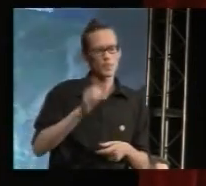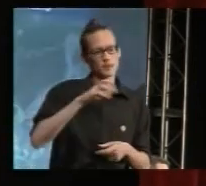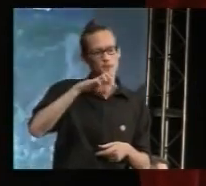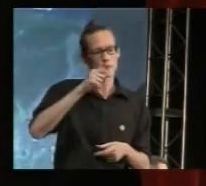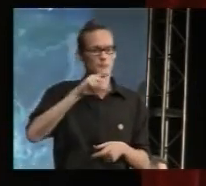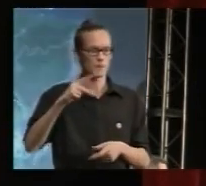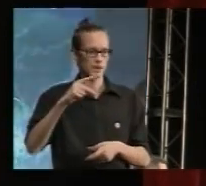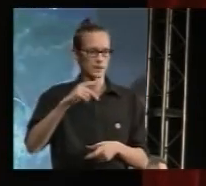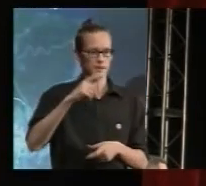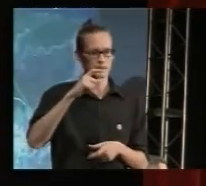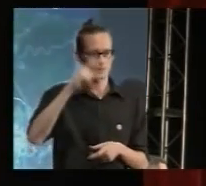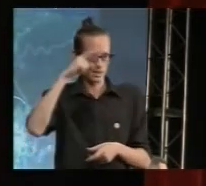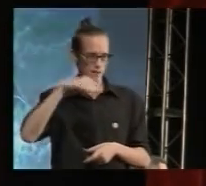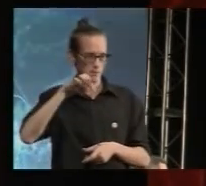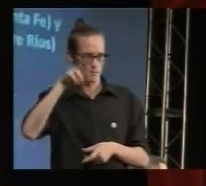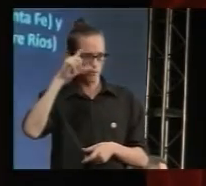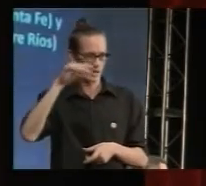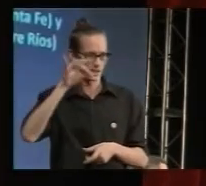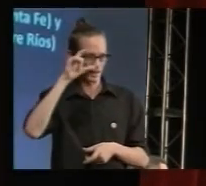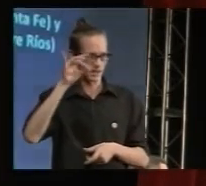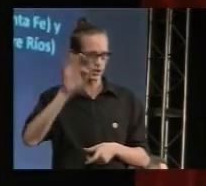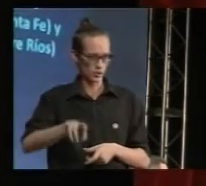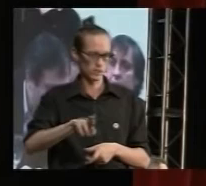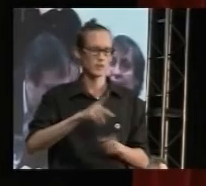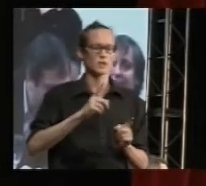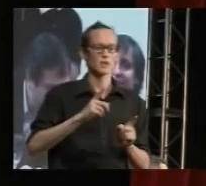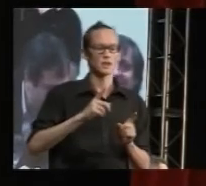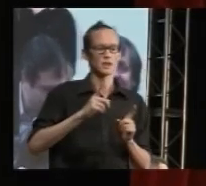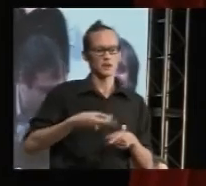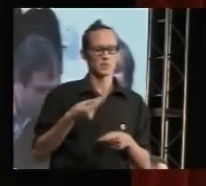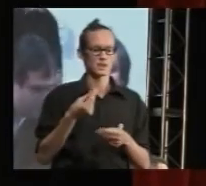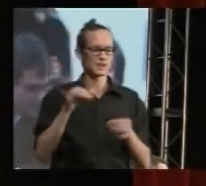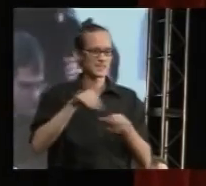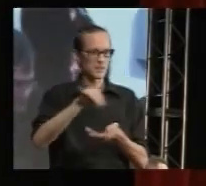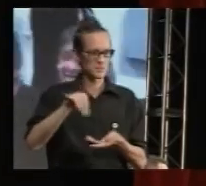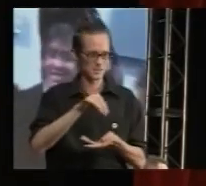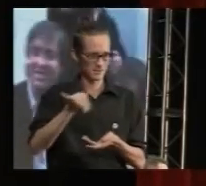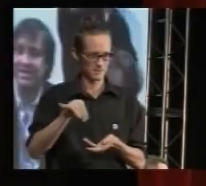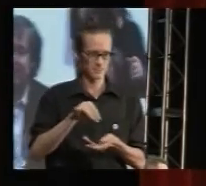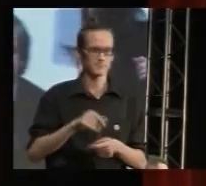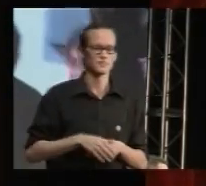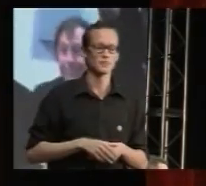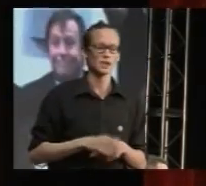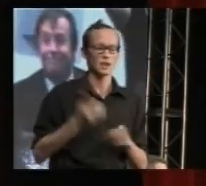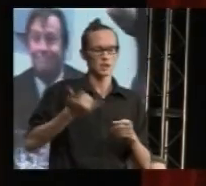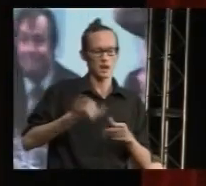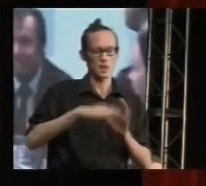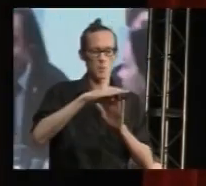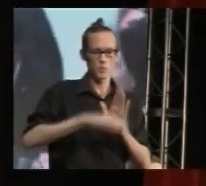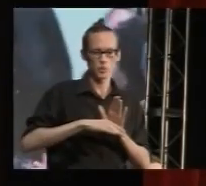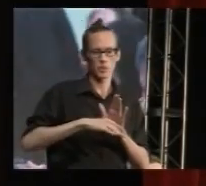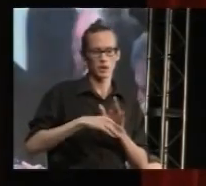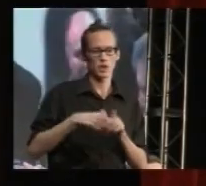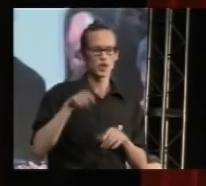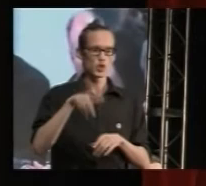y el Fondo Semilla. También queremos que estos emprendedores se transformen en pymes, para eso tenemos el programa Profesionalizando tu